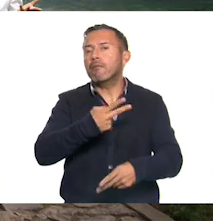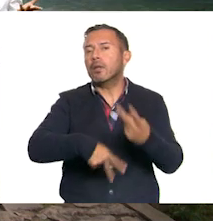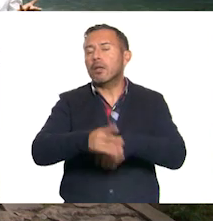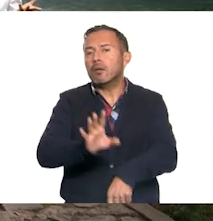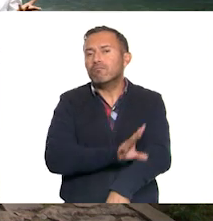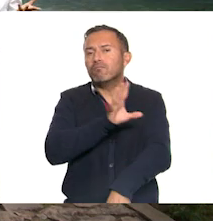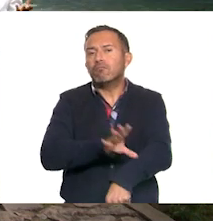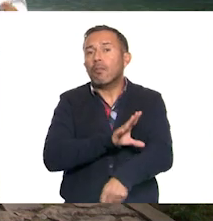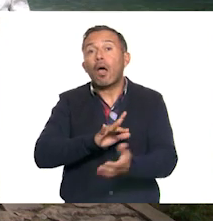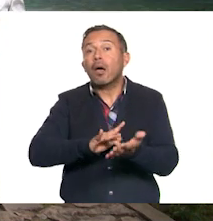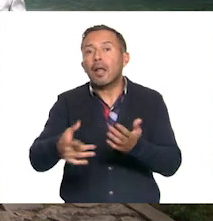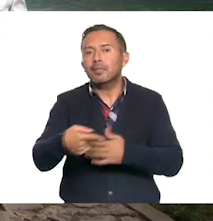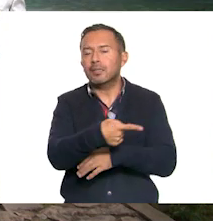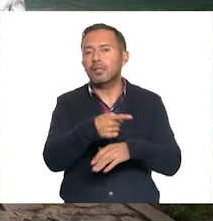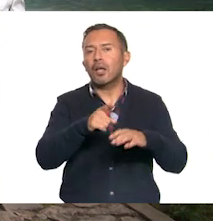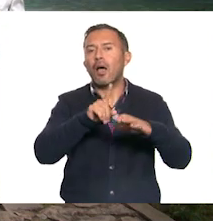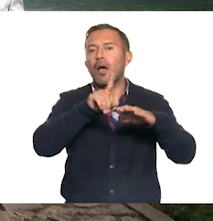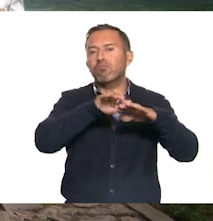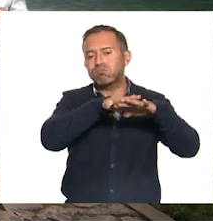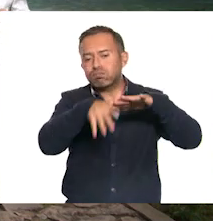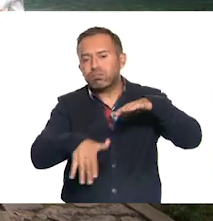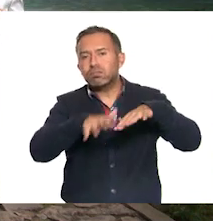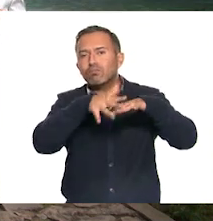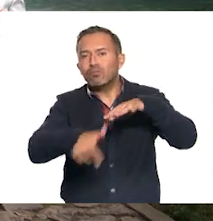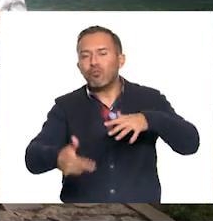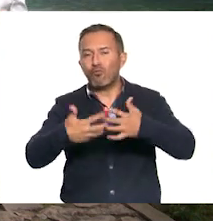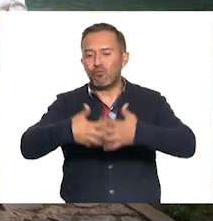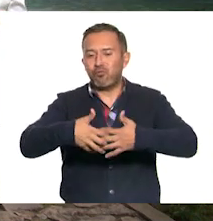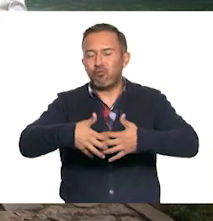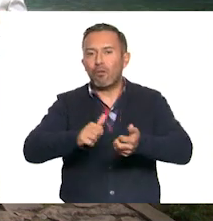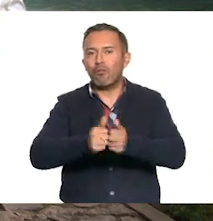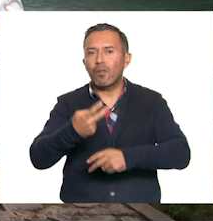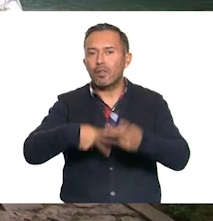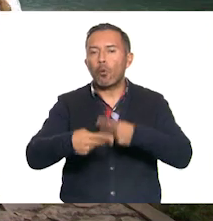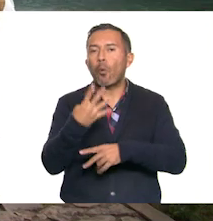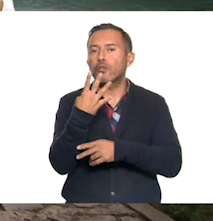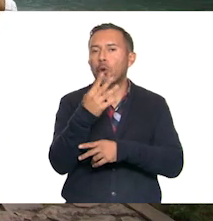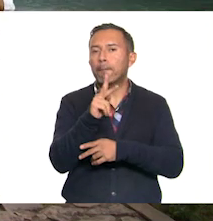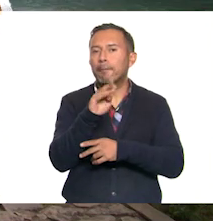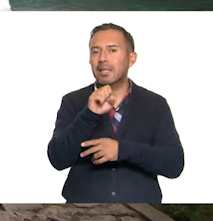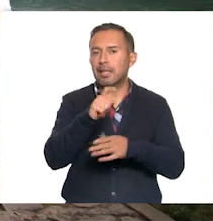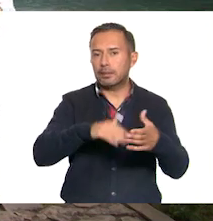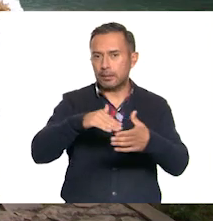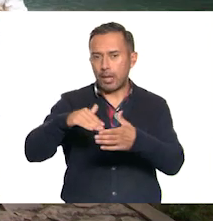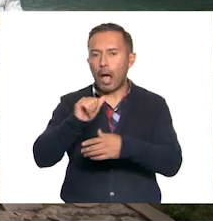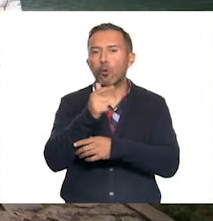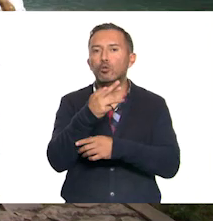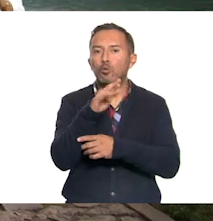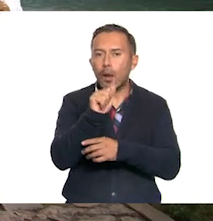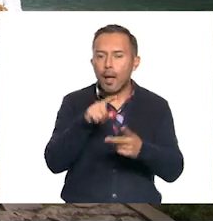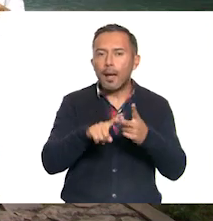de las hidroeléctricas por medio de cuatro presas: Langostura, Malpaso, Peñitas